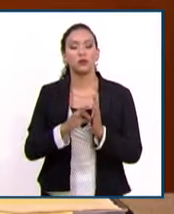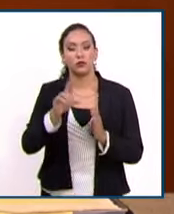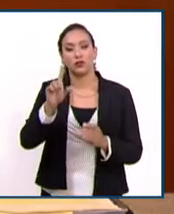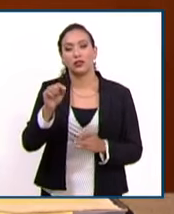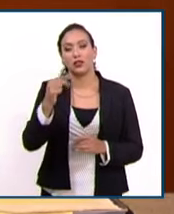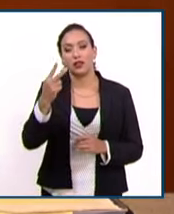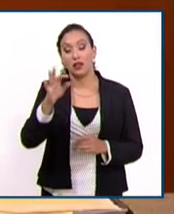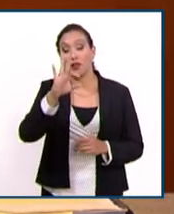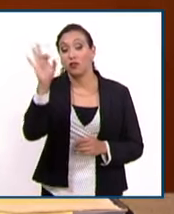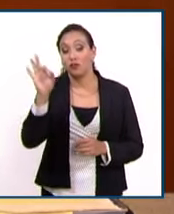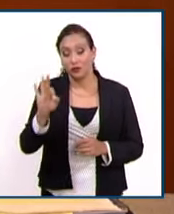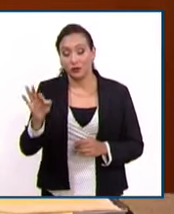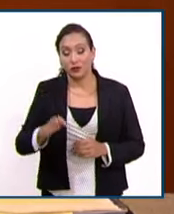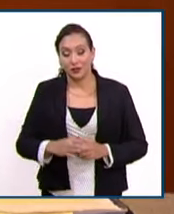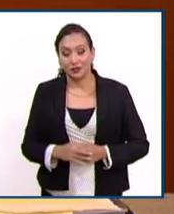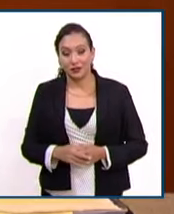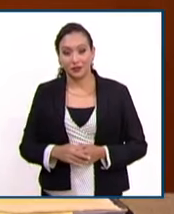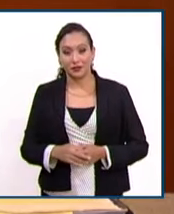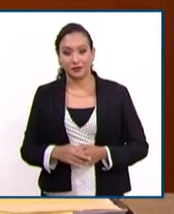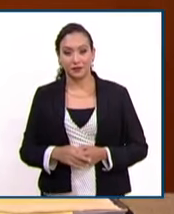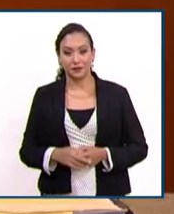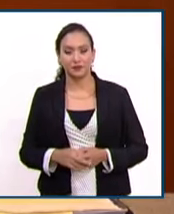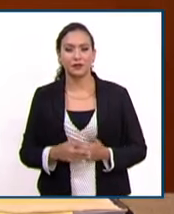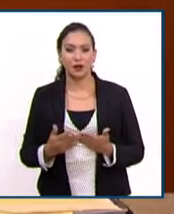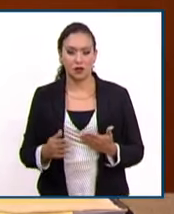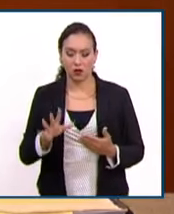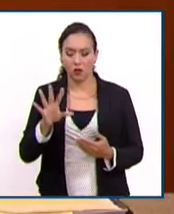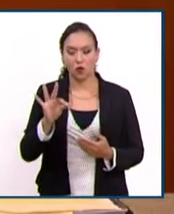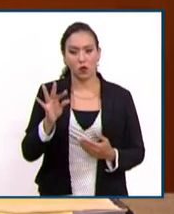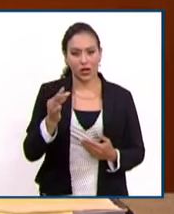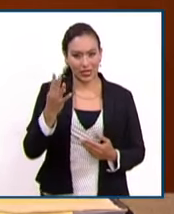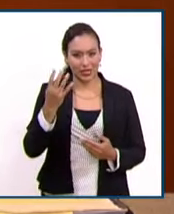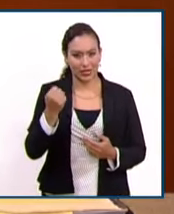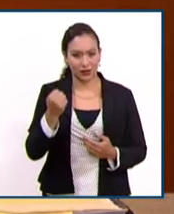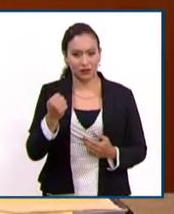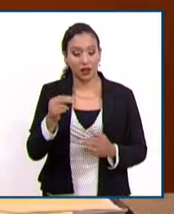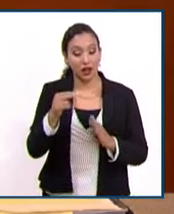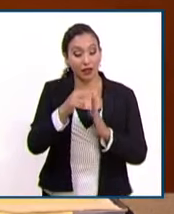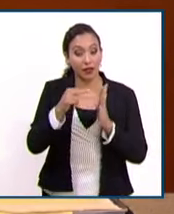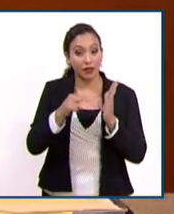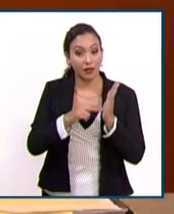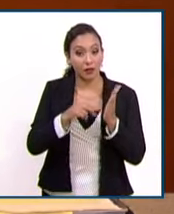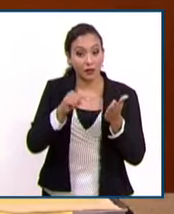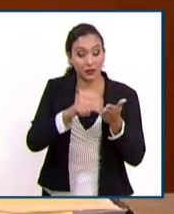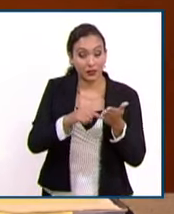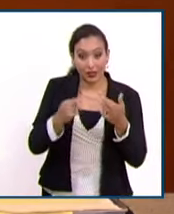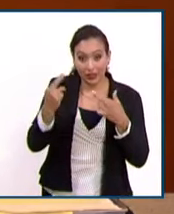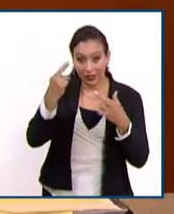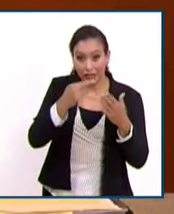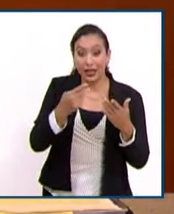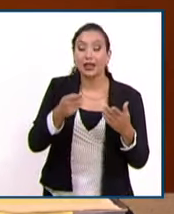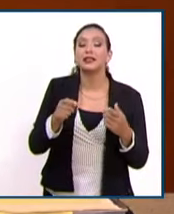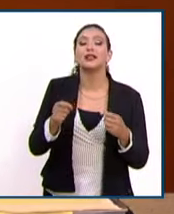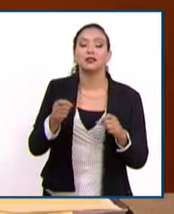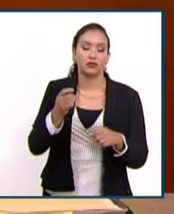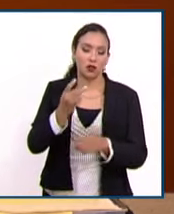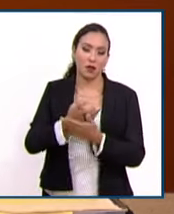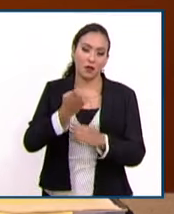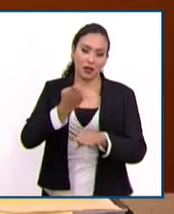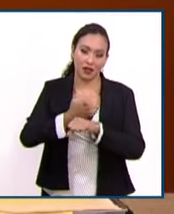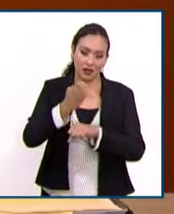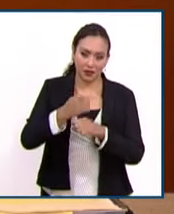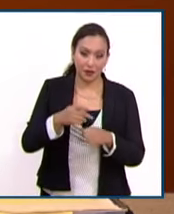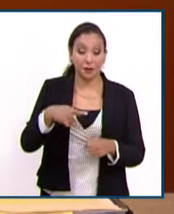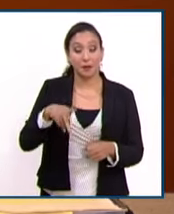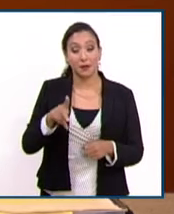25.72% de los casos. En 49 de ellas, las normas impugnadas eran estatal,